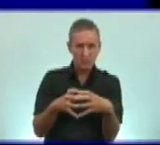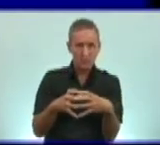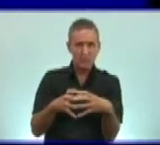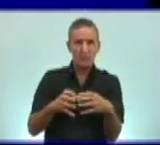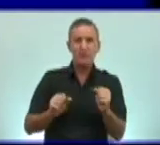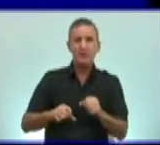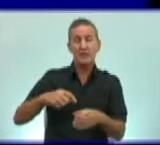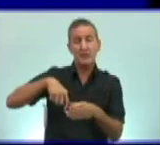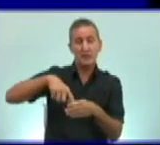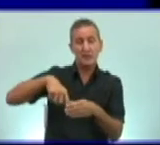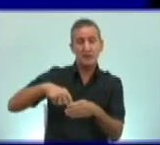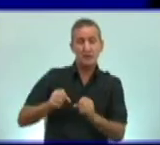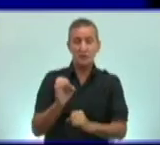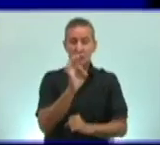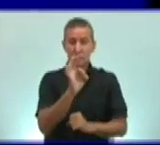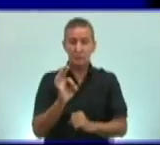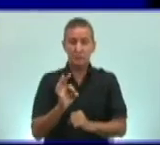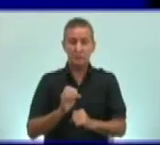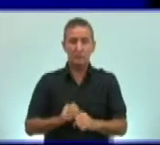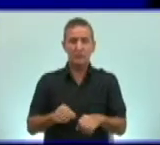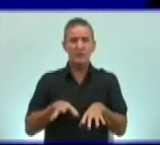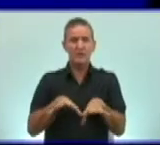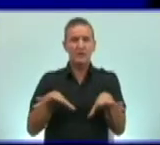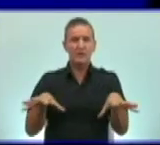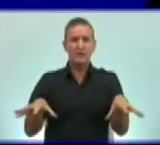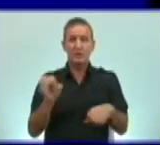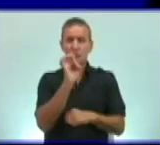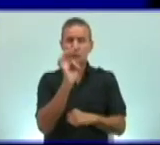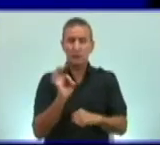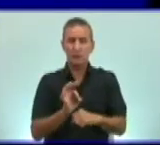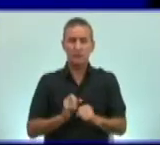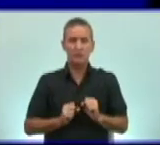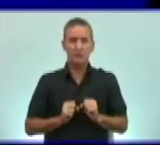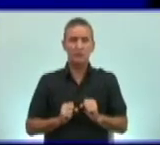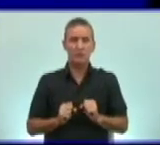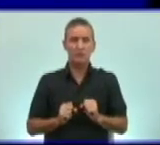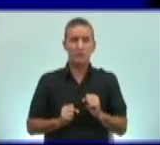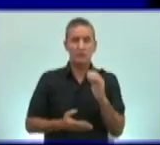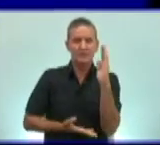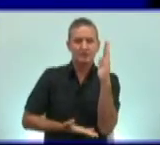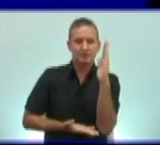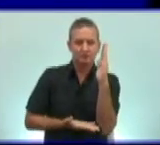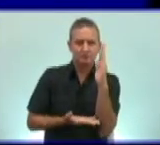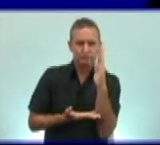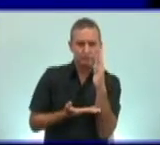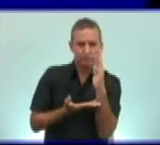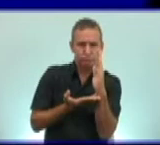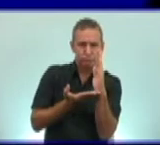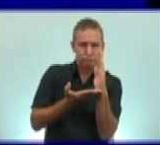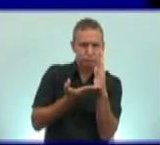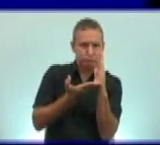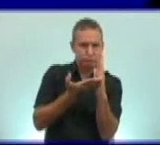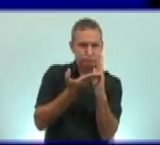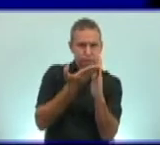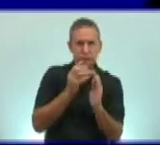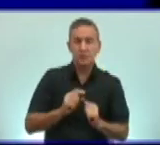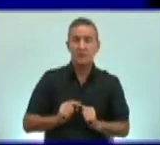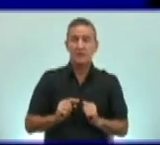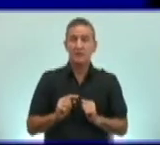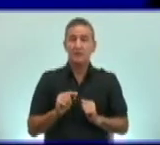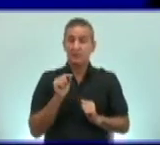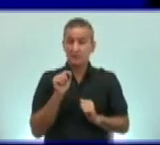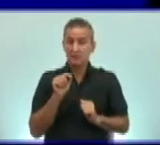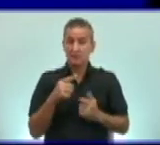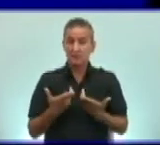disolución, el porciento de disociación iónica pues va a ir aumentando, ¿ya? Y entonces